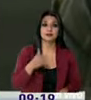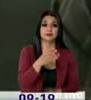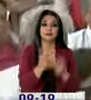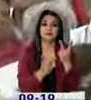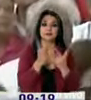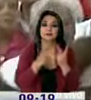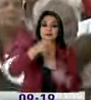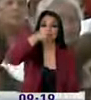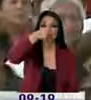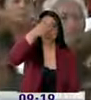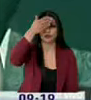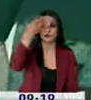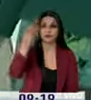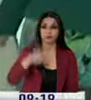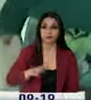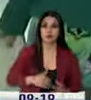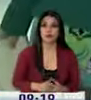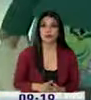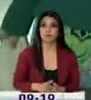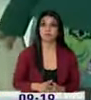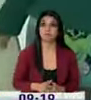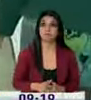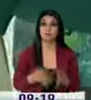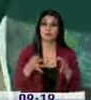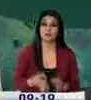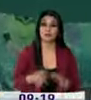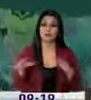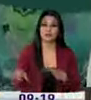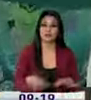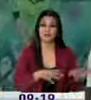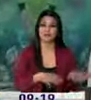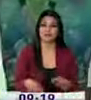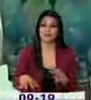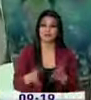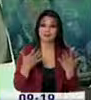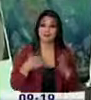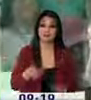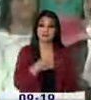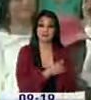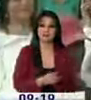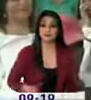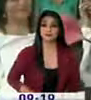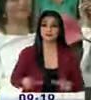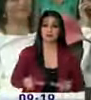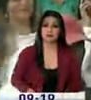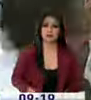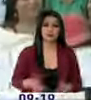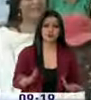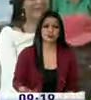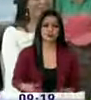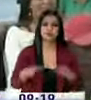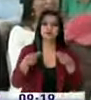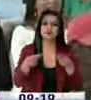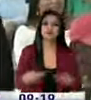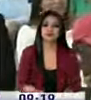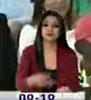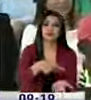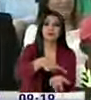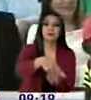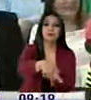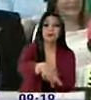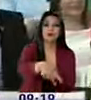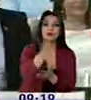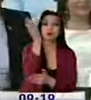visitó Santo Domingo de los Áchilas. Ya en el marco de sus actividades, el primer mandatario realizó la entrega simbólica del pago